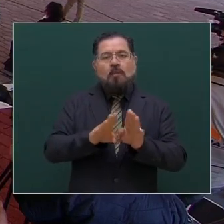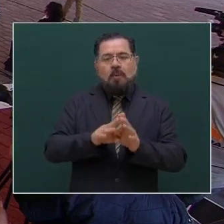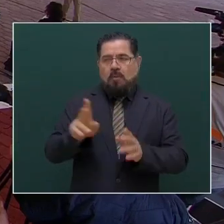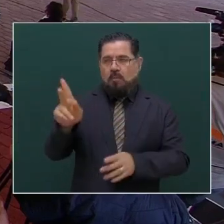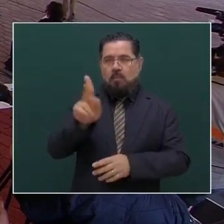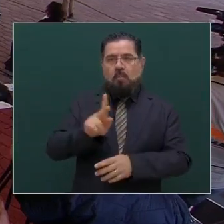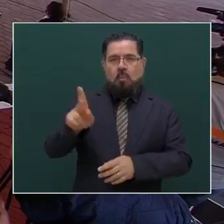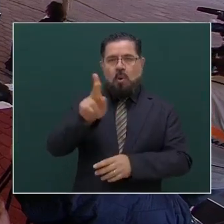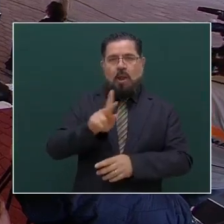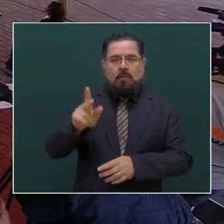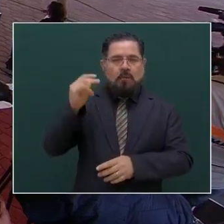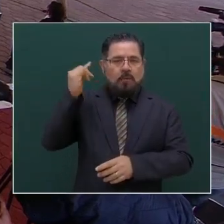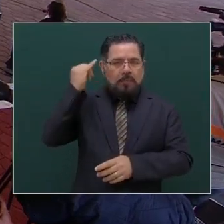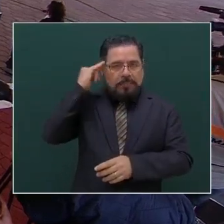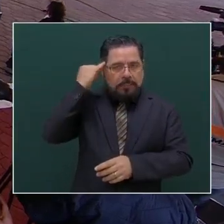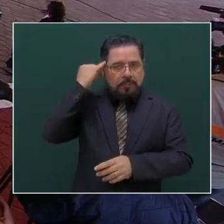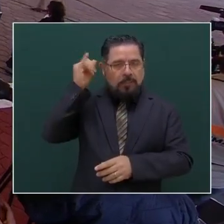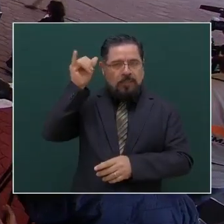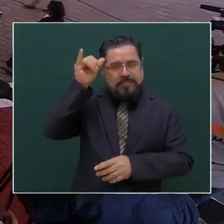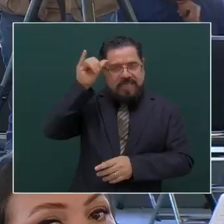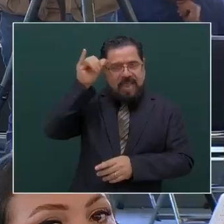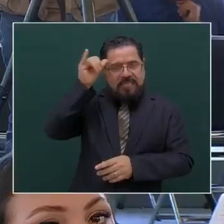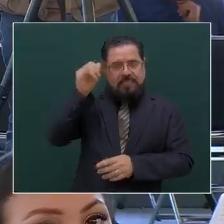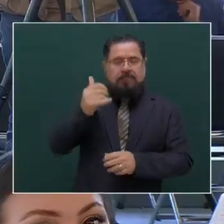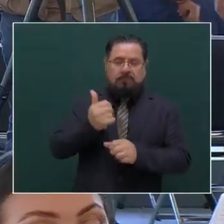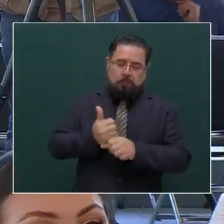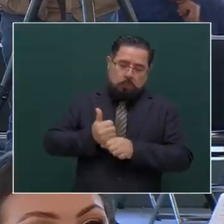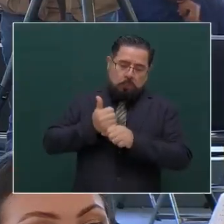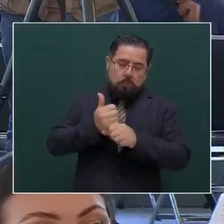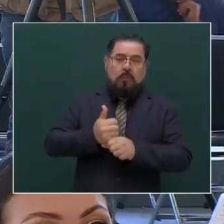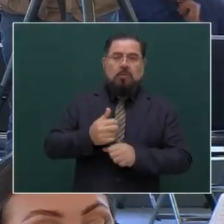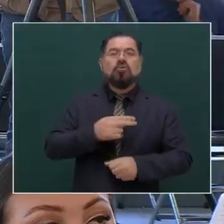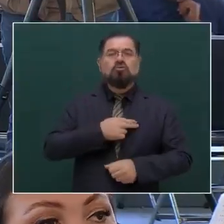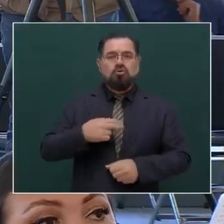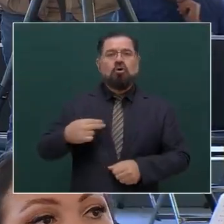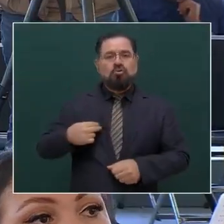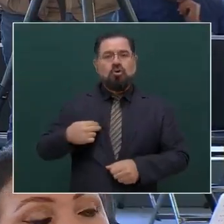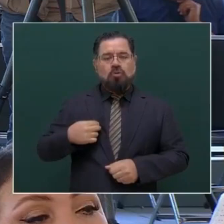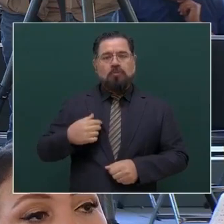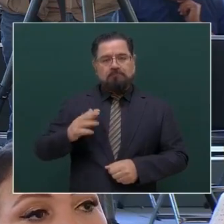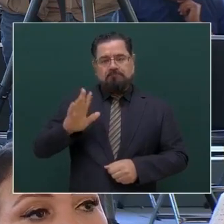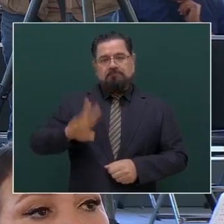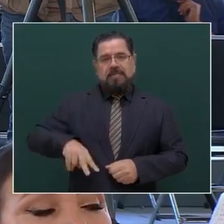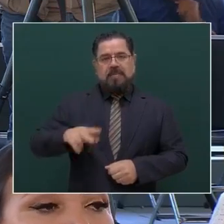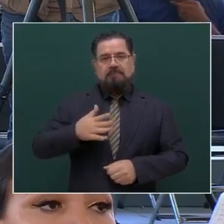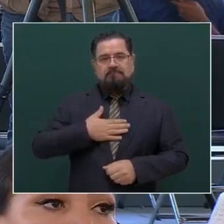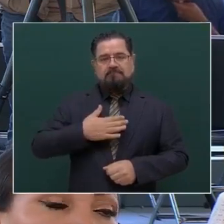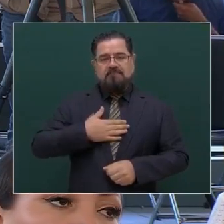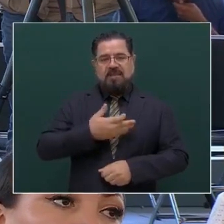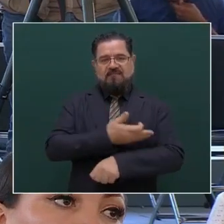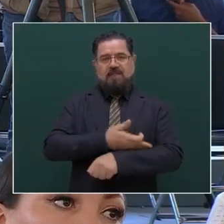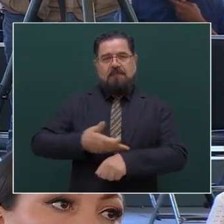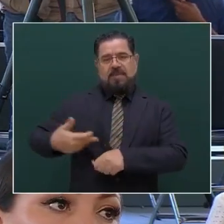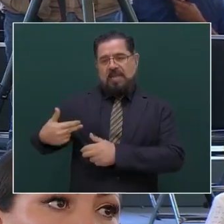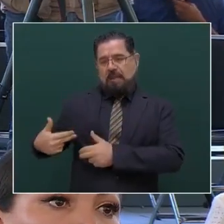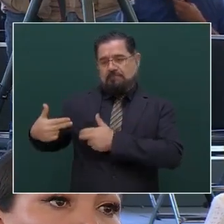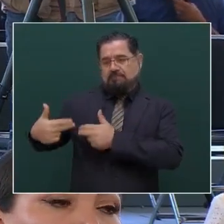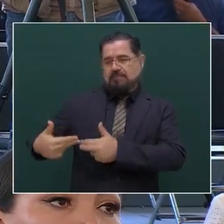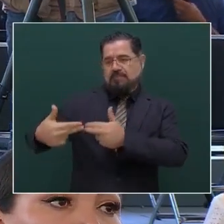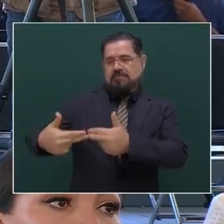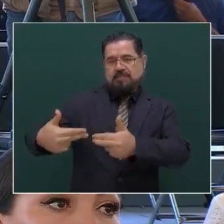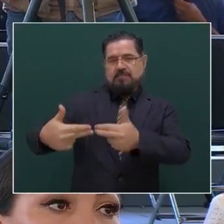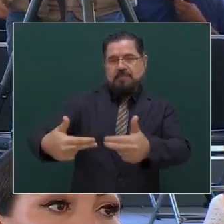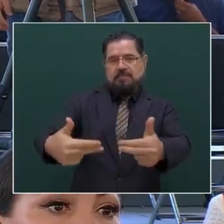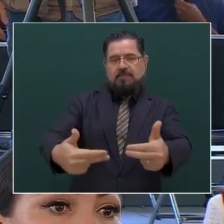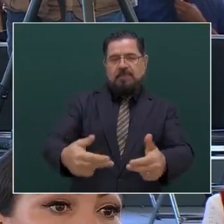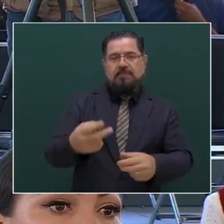sufrido históricamente el pueblo yaqui. Nosotros somos descendientes justamente de esos sobrevivientes,